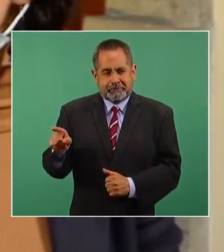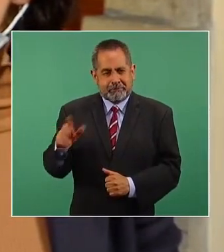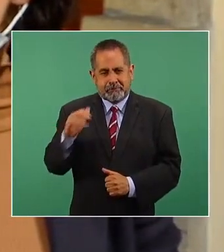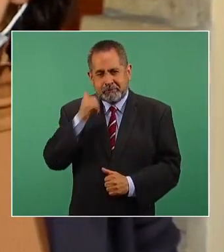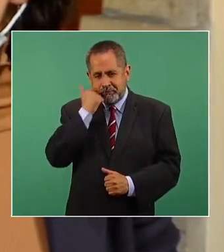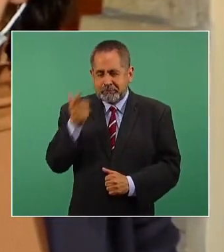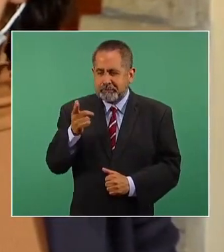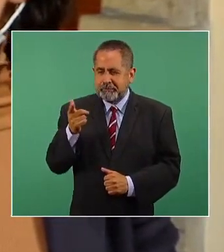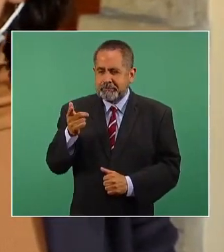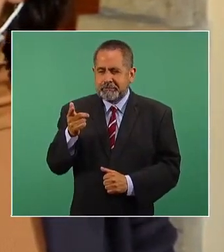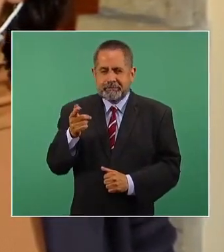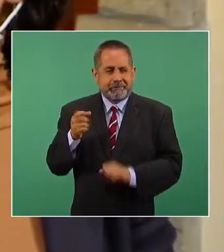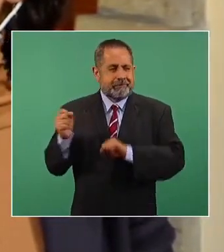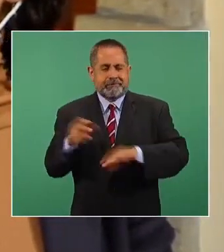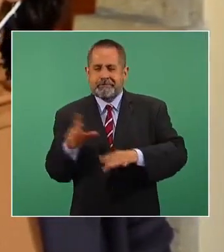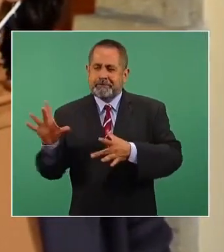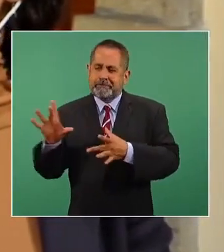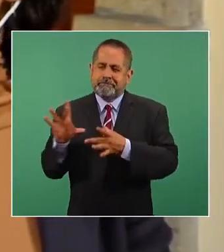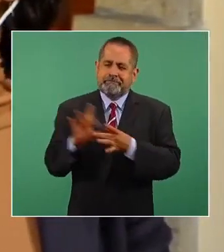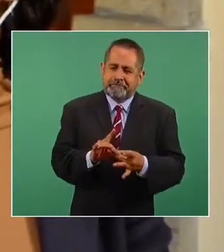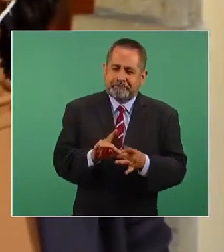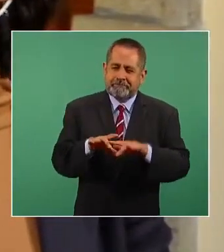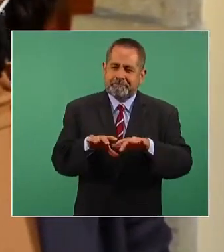la querencia. Entonces,